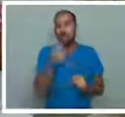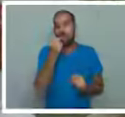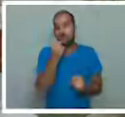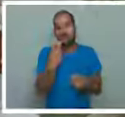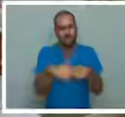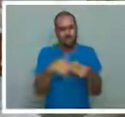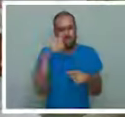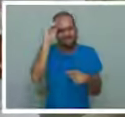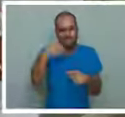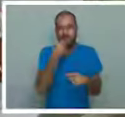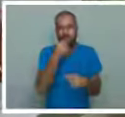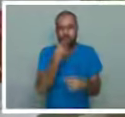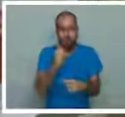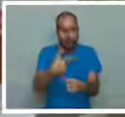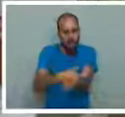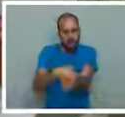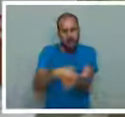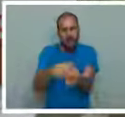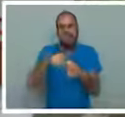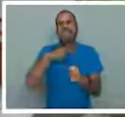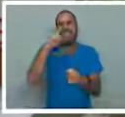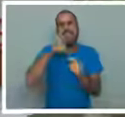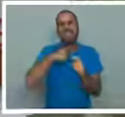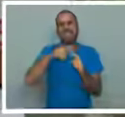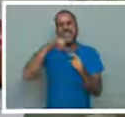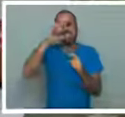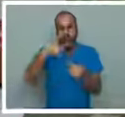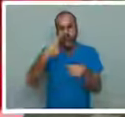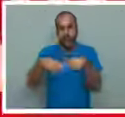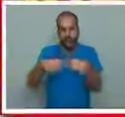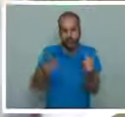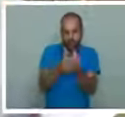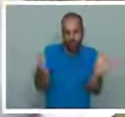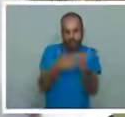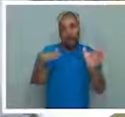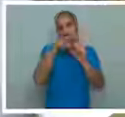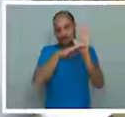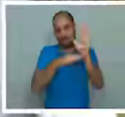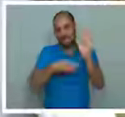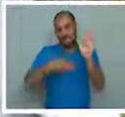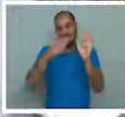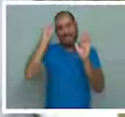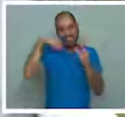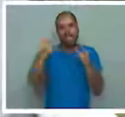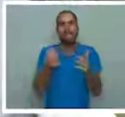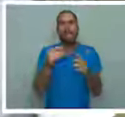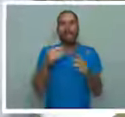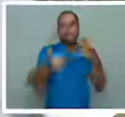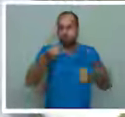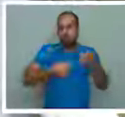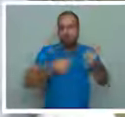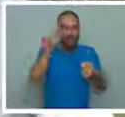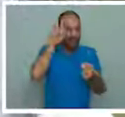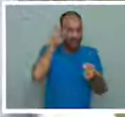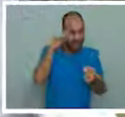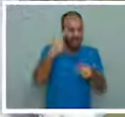a los programas de producción de leche y carne de búfalos y ovino caprino hasta el sim agente ha llegado en la tarde de hoy el equipo de jóvenes por